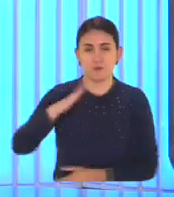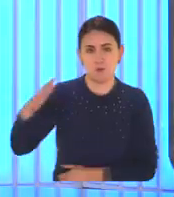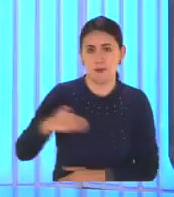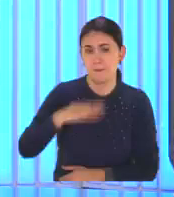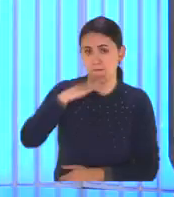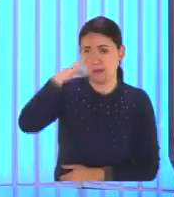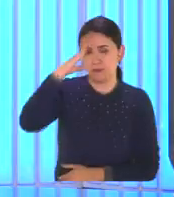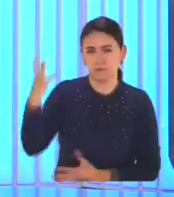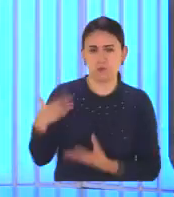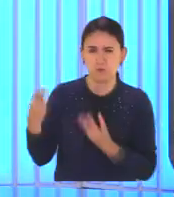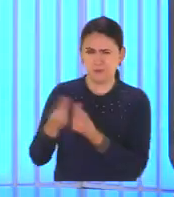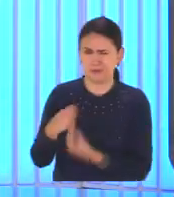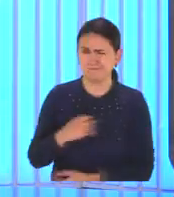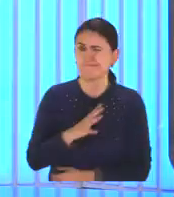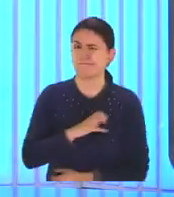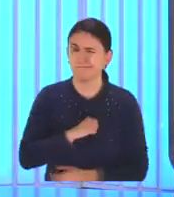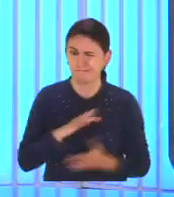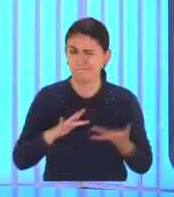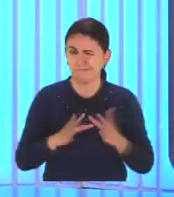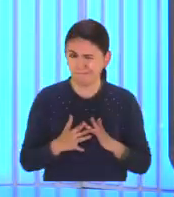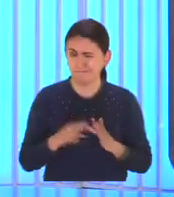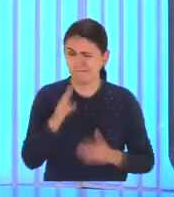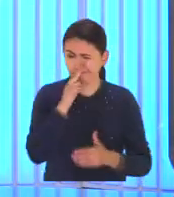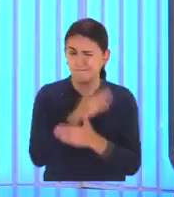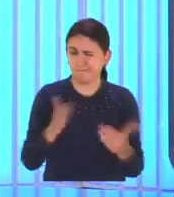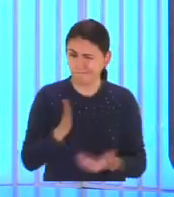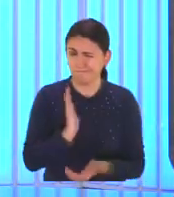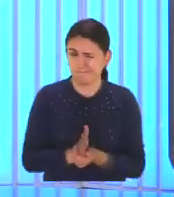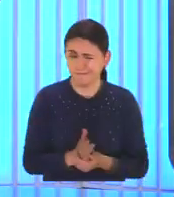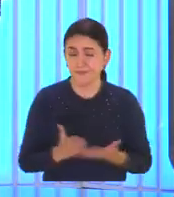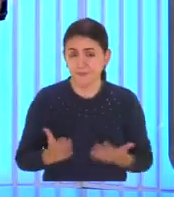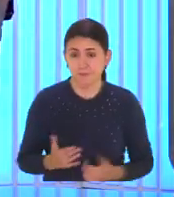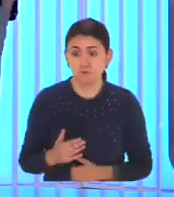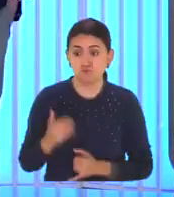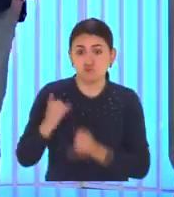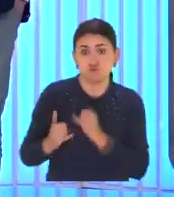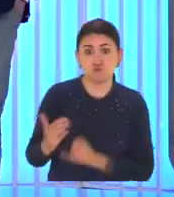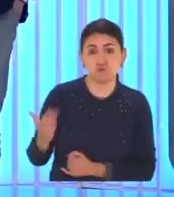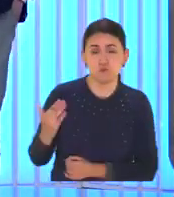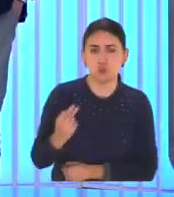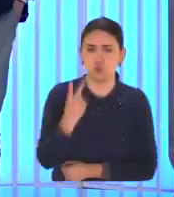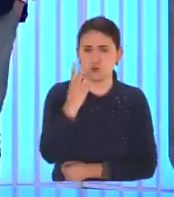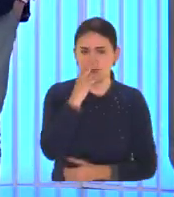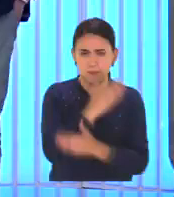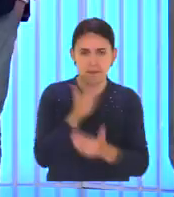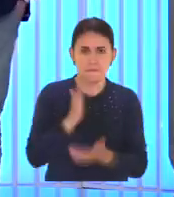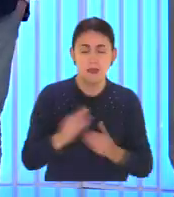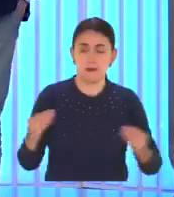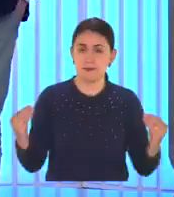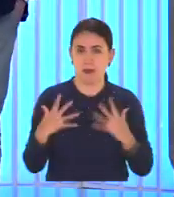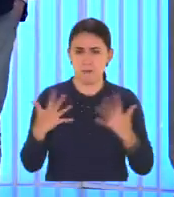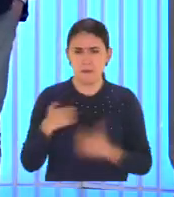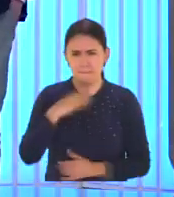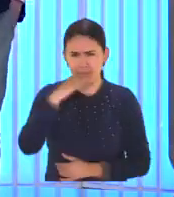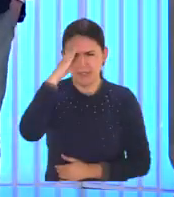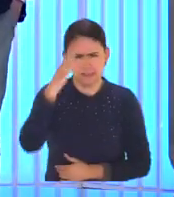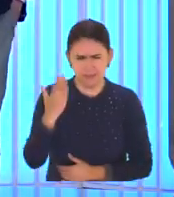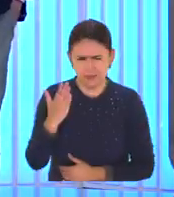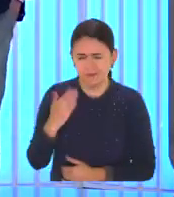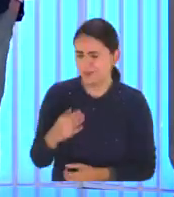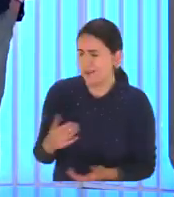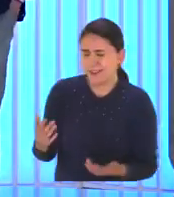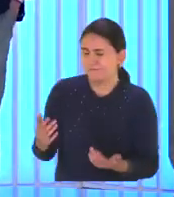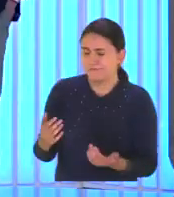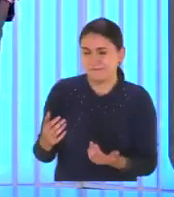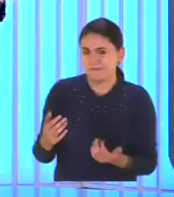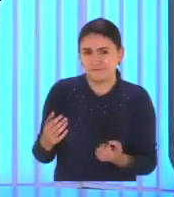porque nos duele lo que pasa con nuestros niños. En las últimas horas, dos menores se resultaron lesionados con pólvora ahí en Medellín. Juan, es increíble,